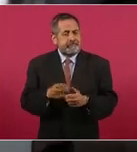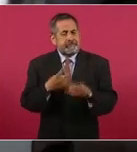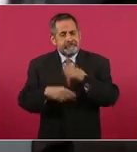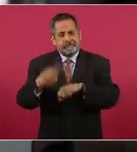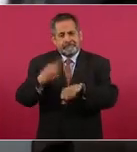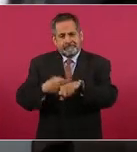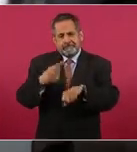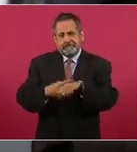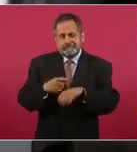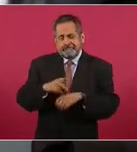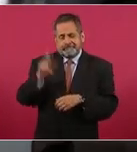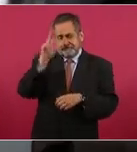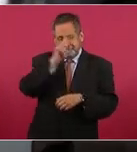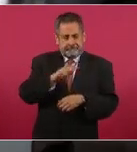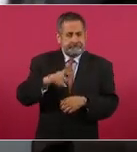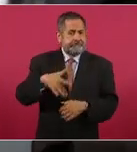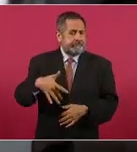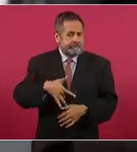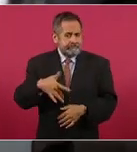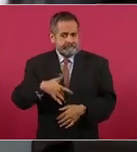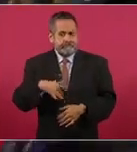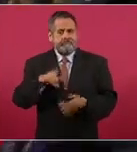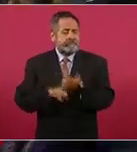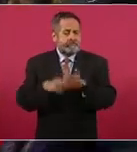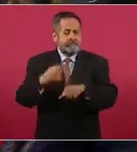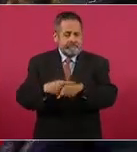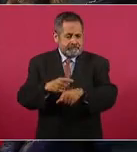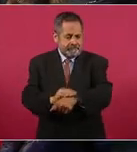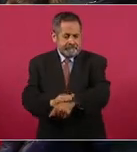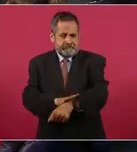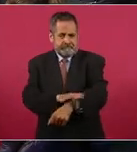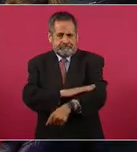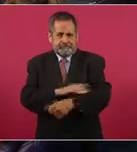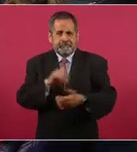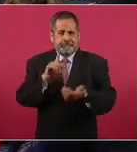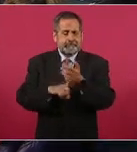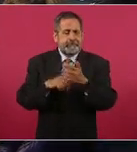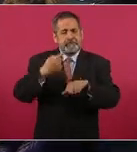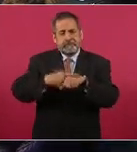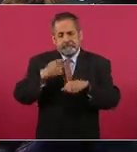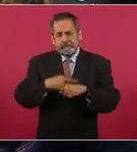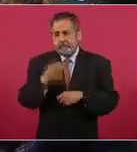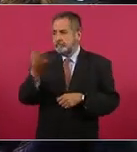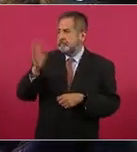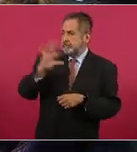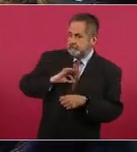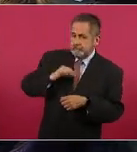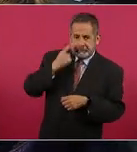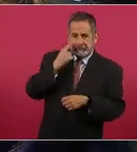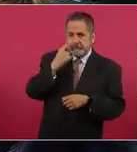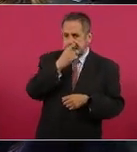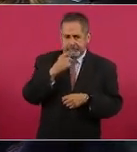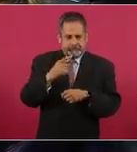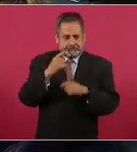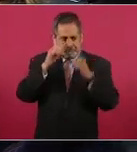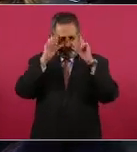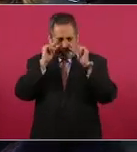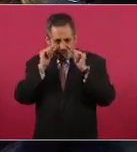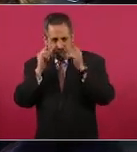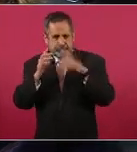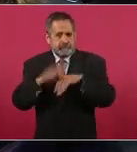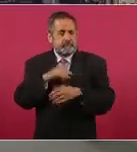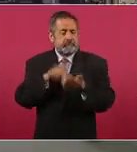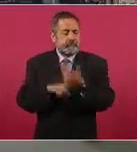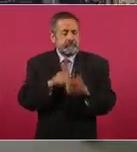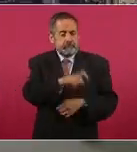enfermedades, incluso no solamente gastrointestinales, sino de piel, incluso me han dicho que hasta de la vista, por hacer uso de esta